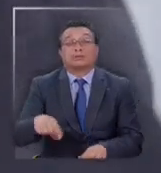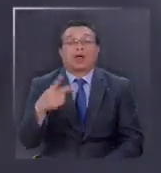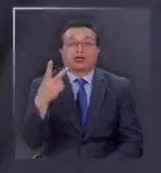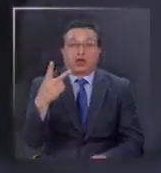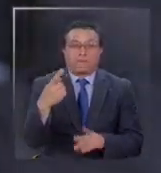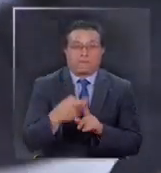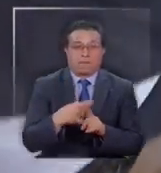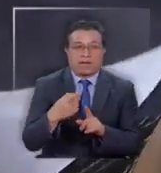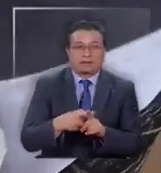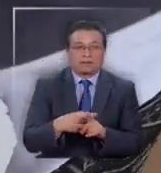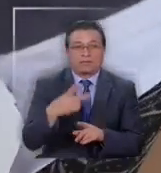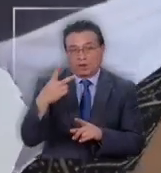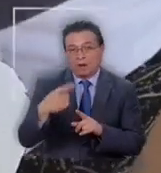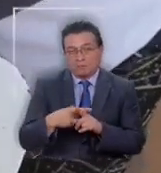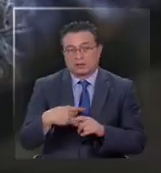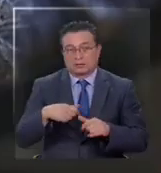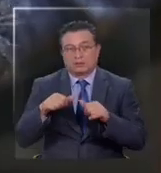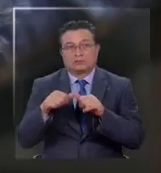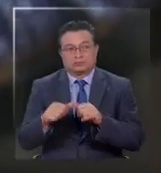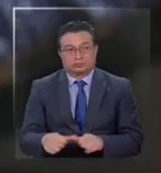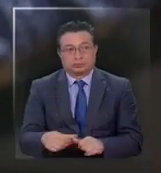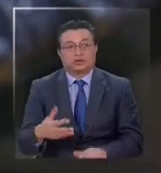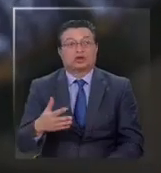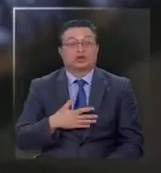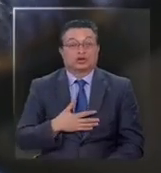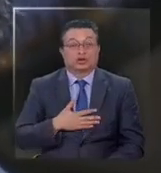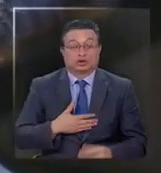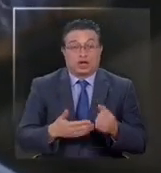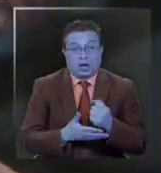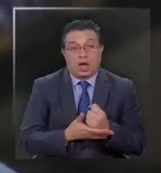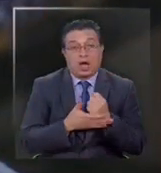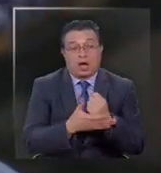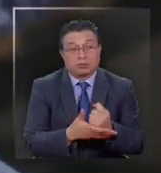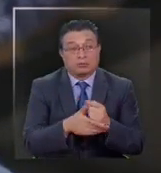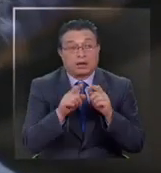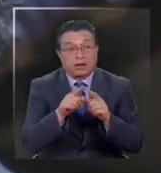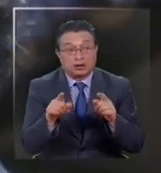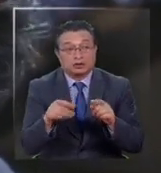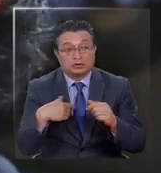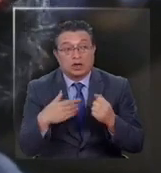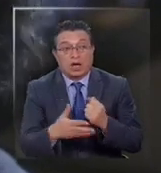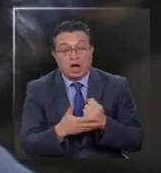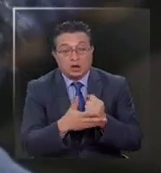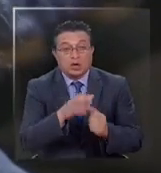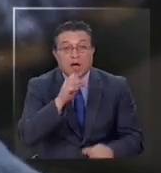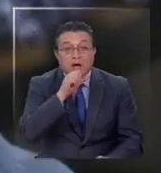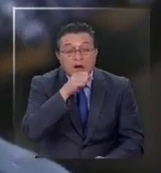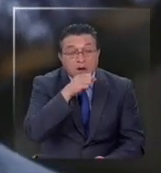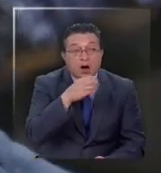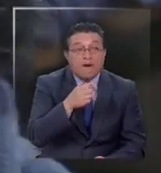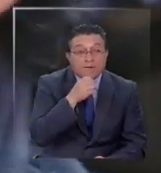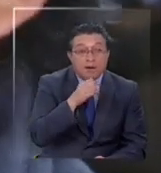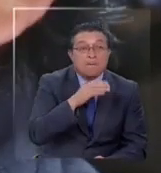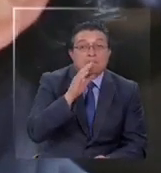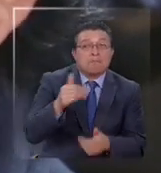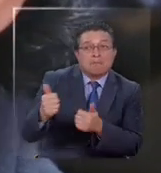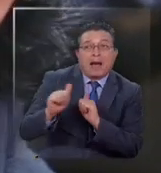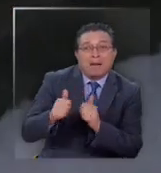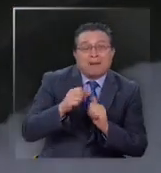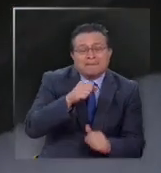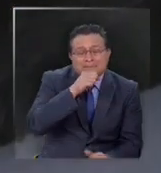2 meses. 2 meses y como yo aporto con ella y ayudándola a los abuelitos que son más viejitos que